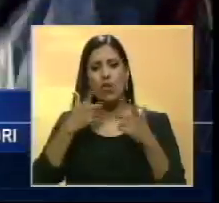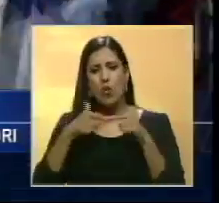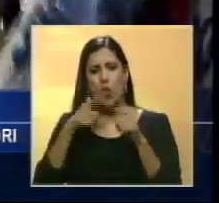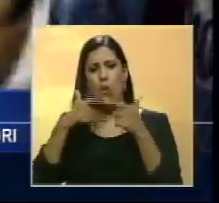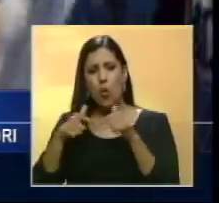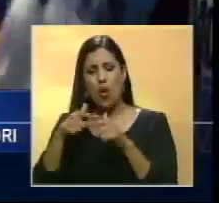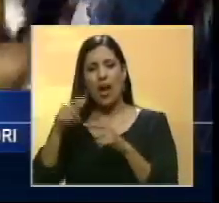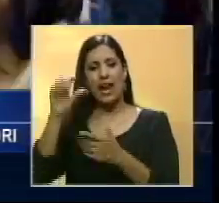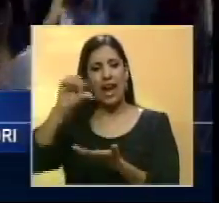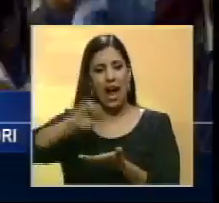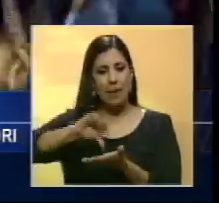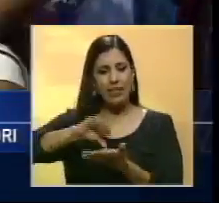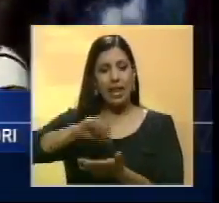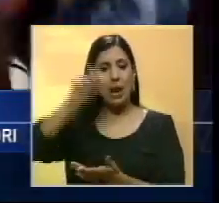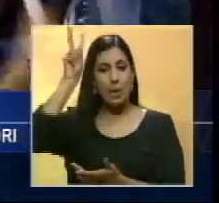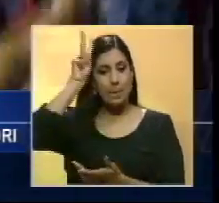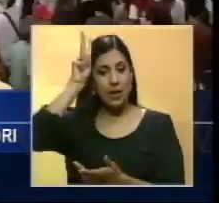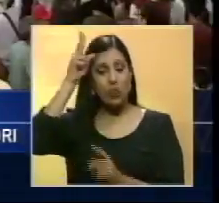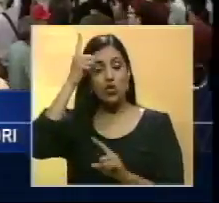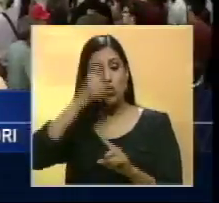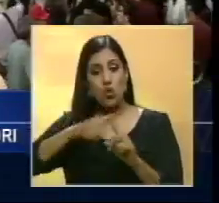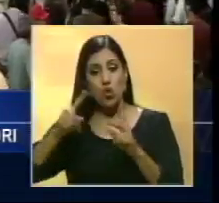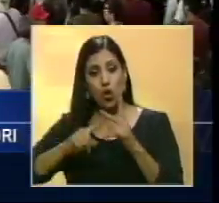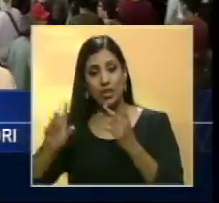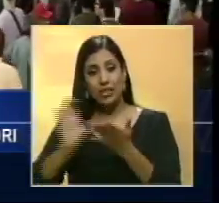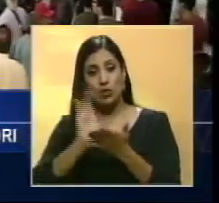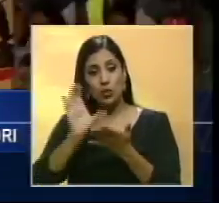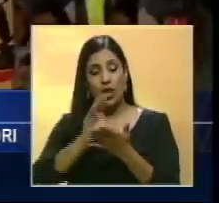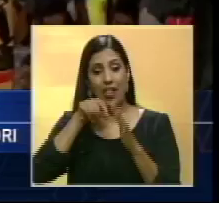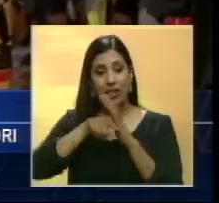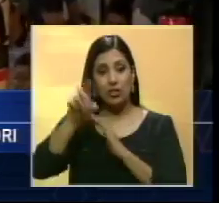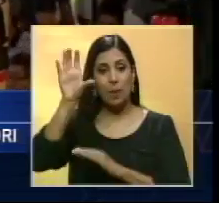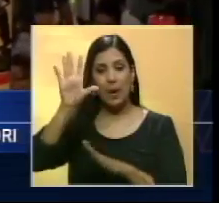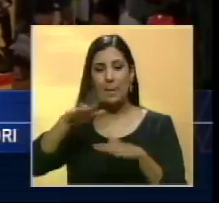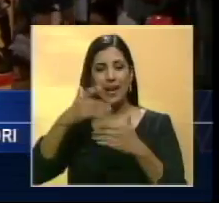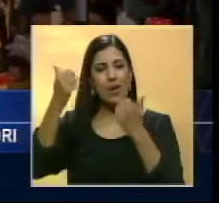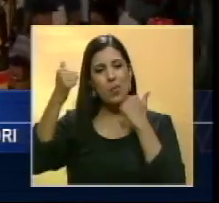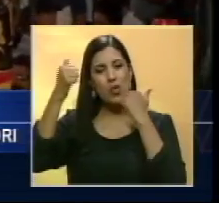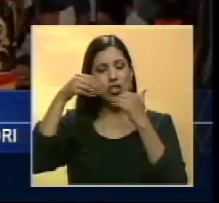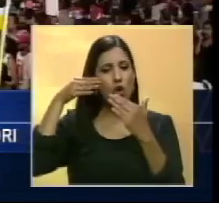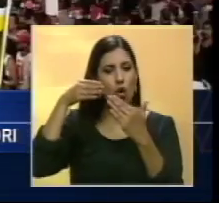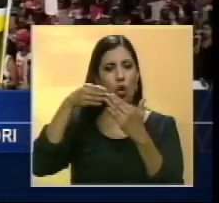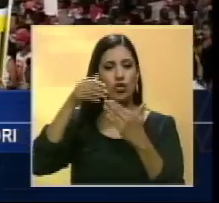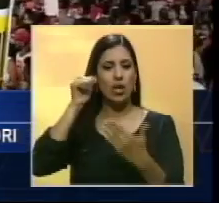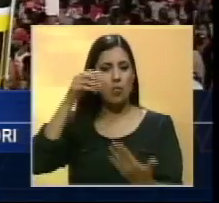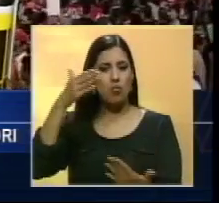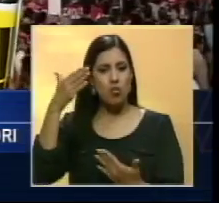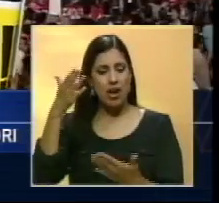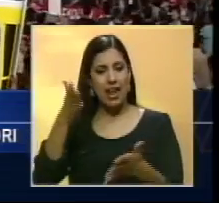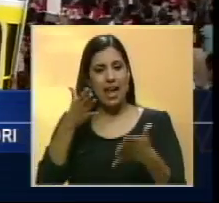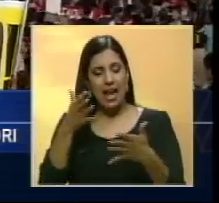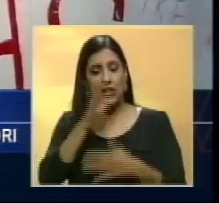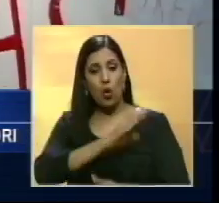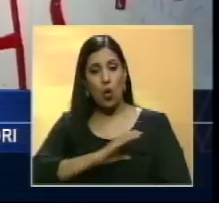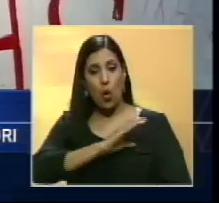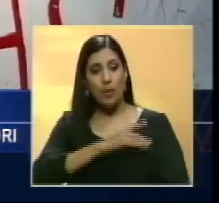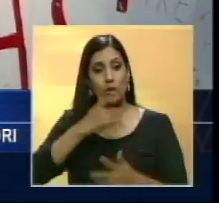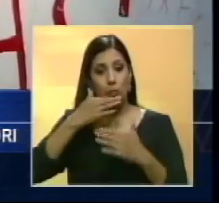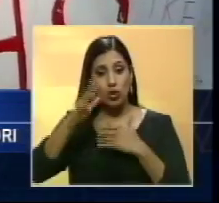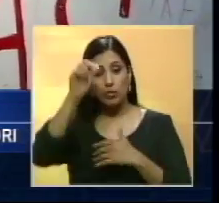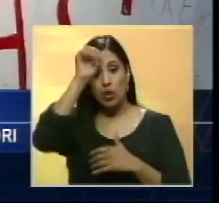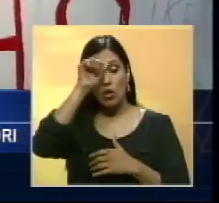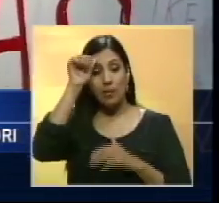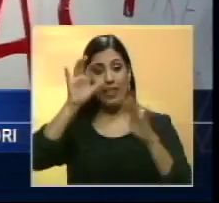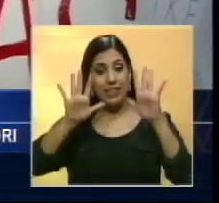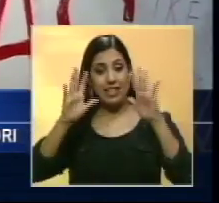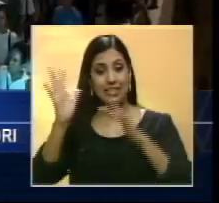varias zonas de la capital peruana y de otras ciudades del interior del país para protestar contra la actual favorita a ganar los comicios del próximo domingo